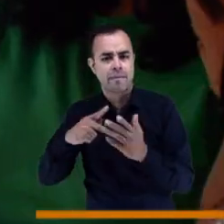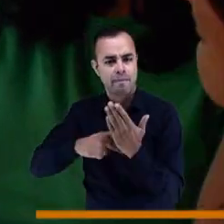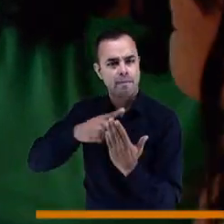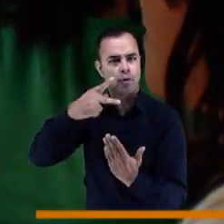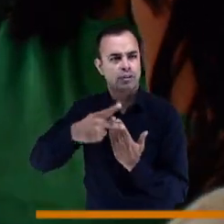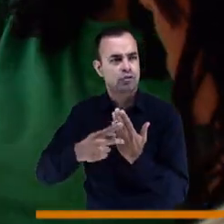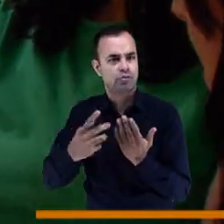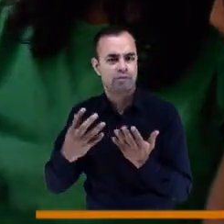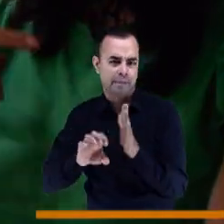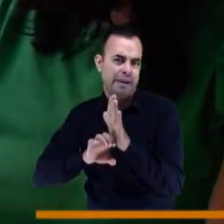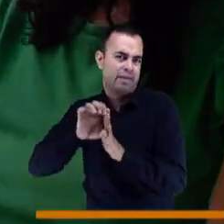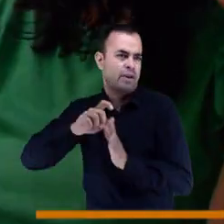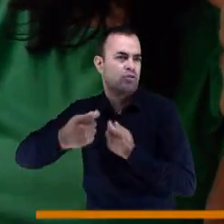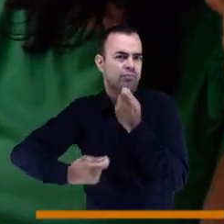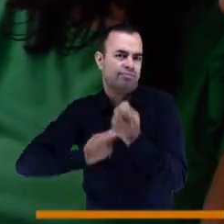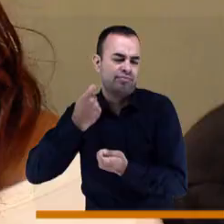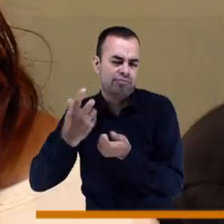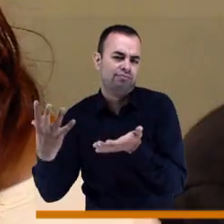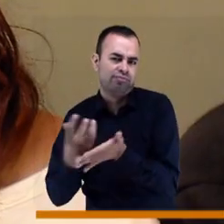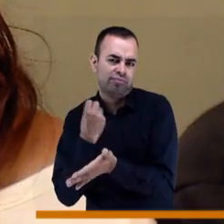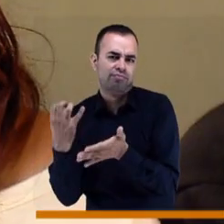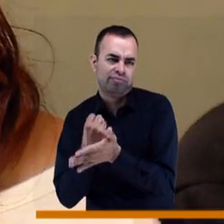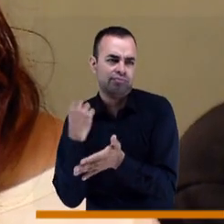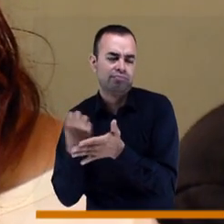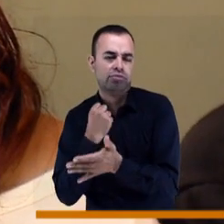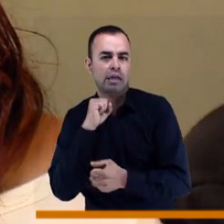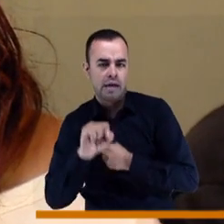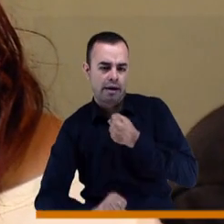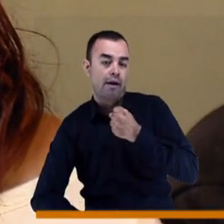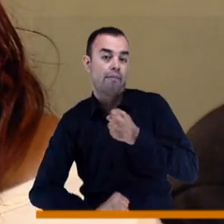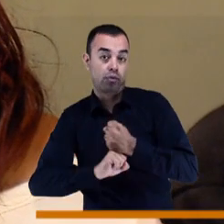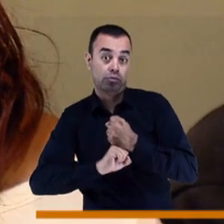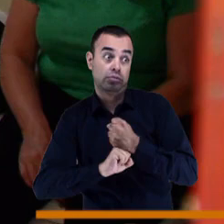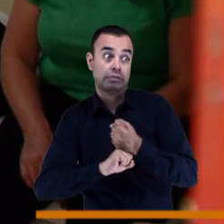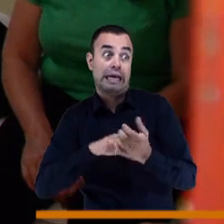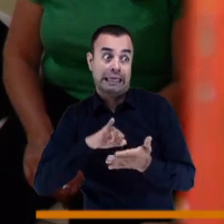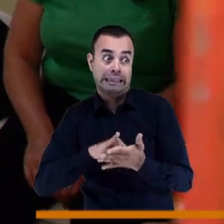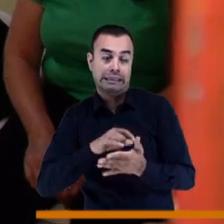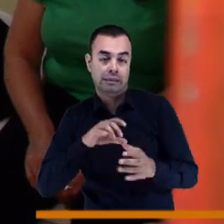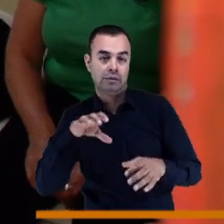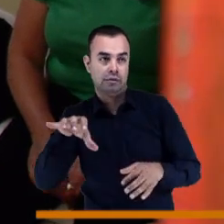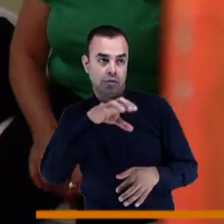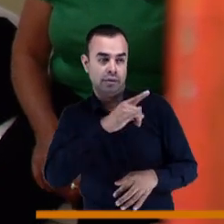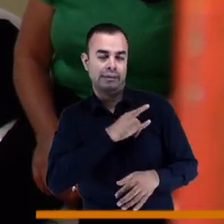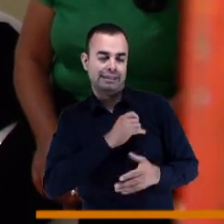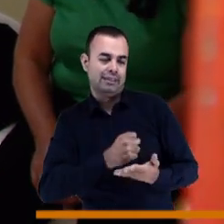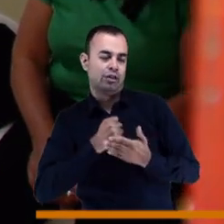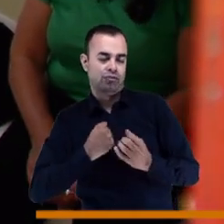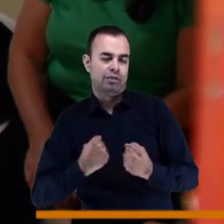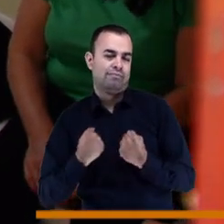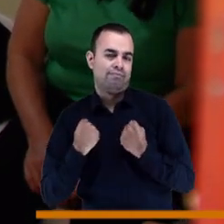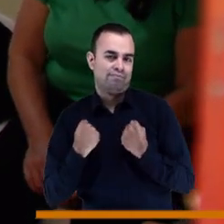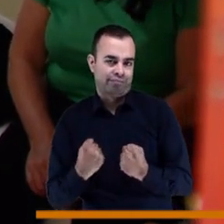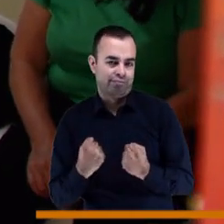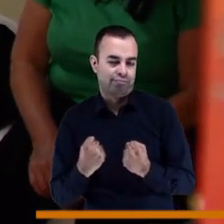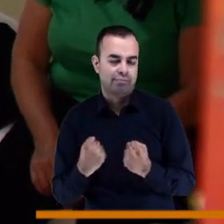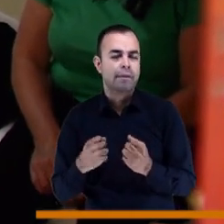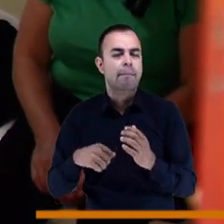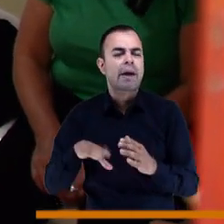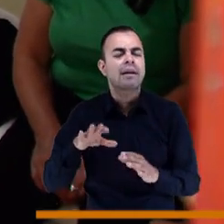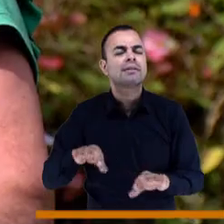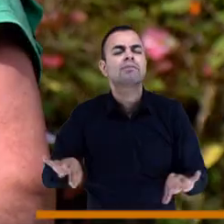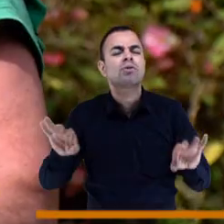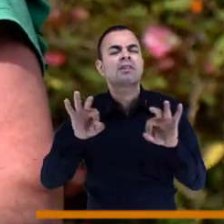proyectos económicos, donde hemos podido fortalecer como todos esos proyectos productivos que nosotras tenemos. Pero lo